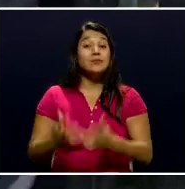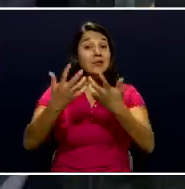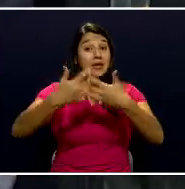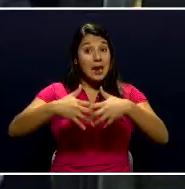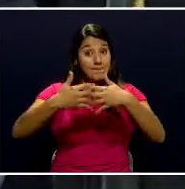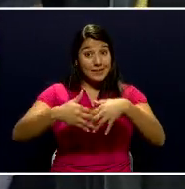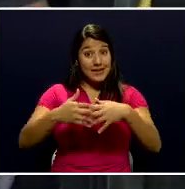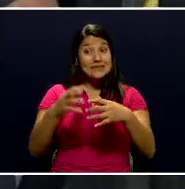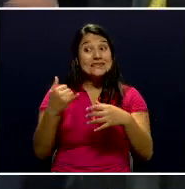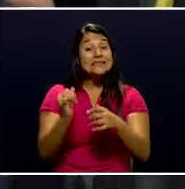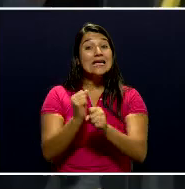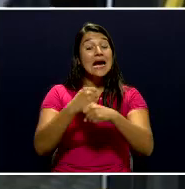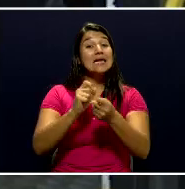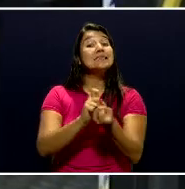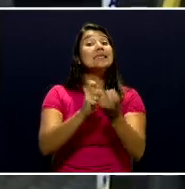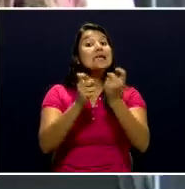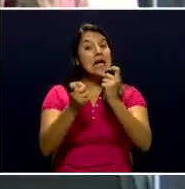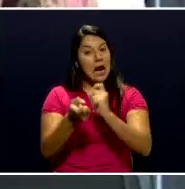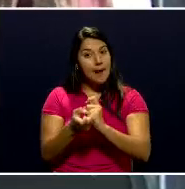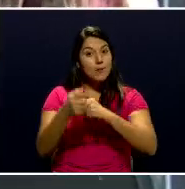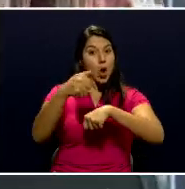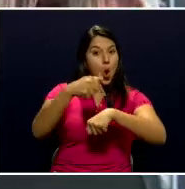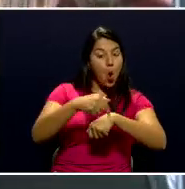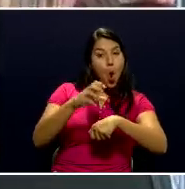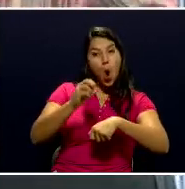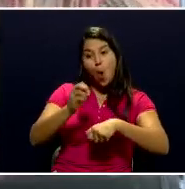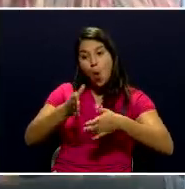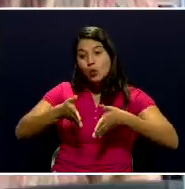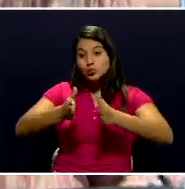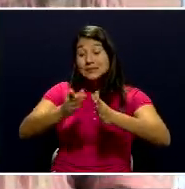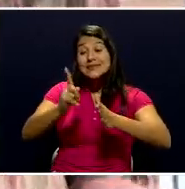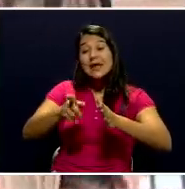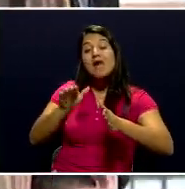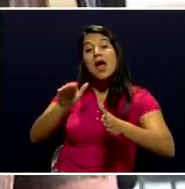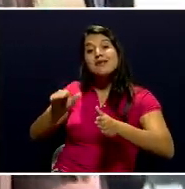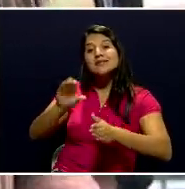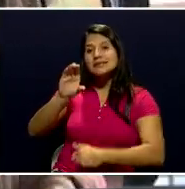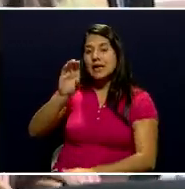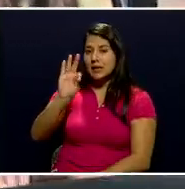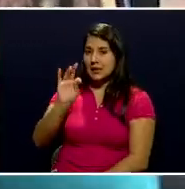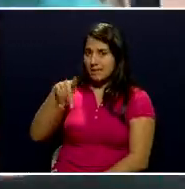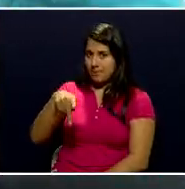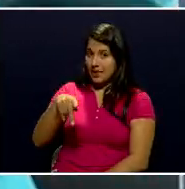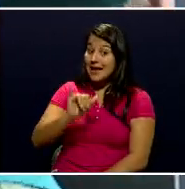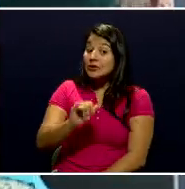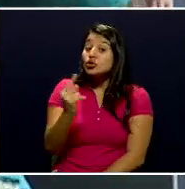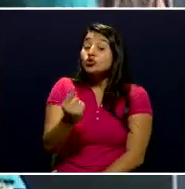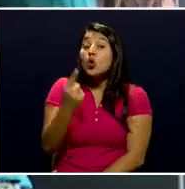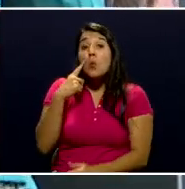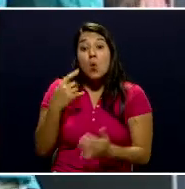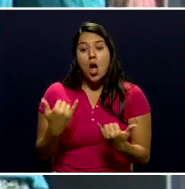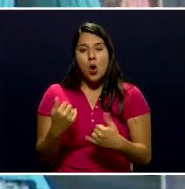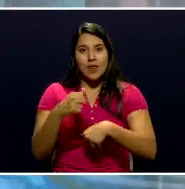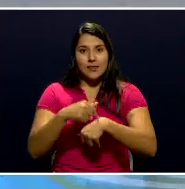hagan cambios en sus rutas deben comunicarlo oportunamente al CTP y esto solo funciona como una medida temporal.